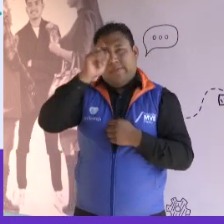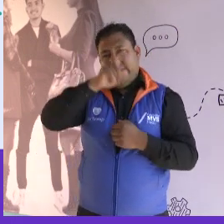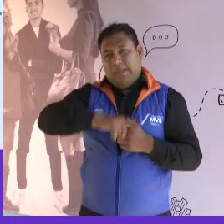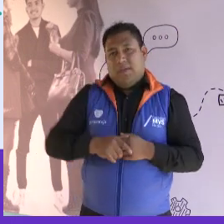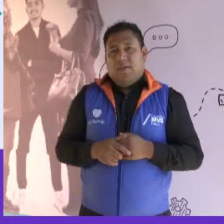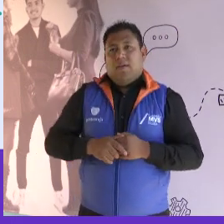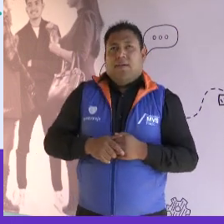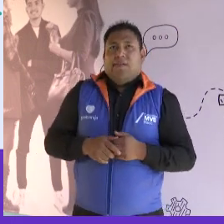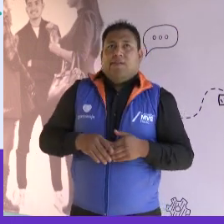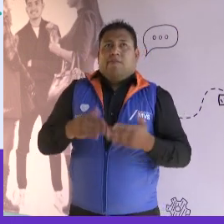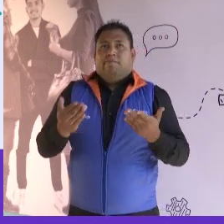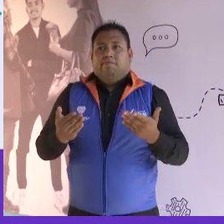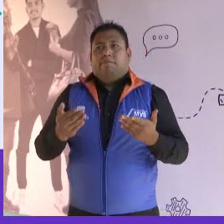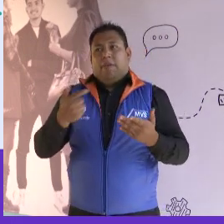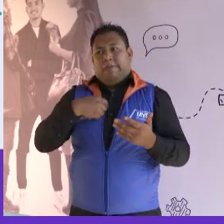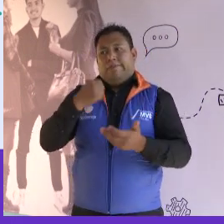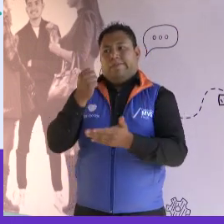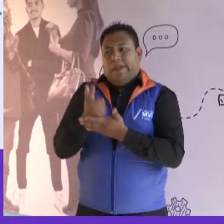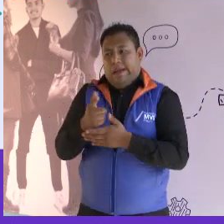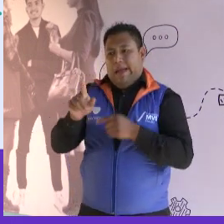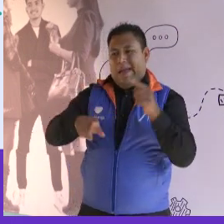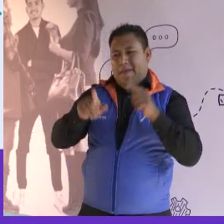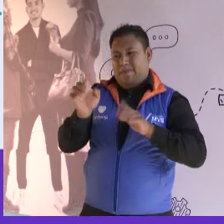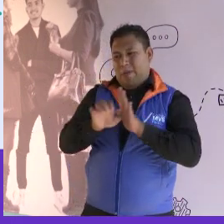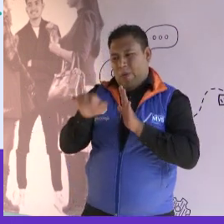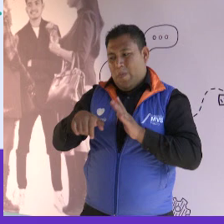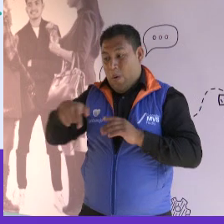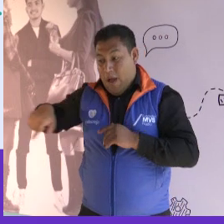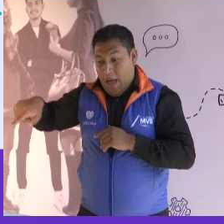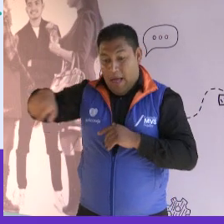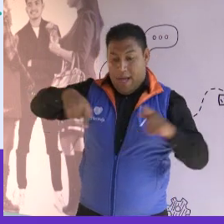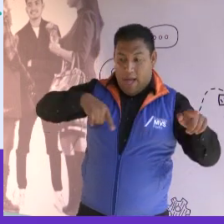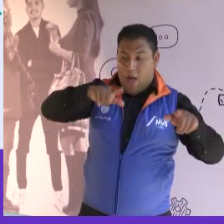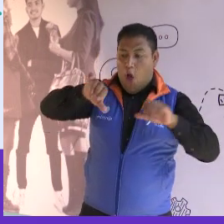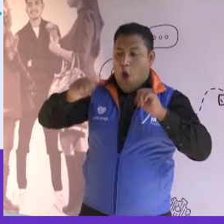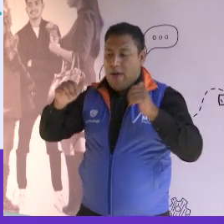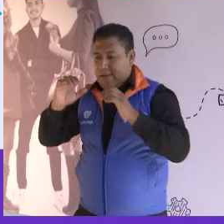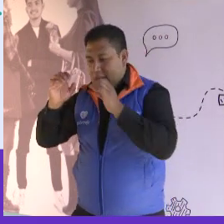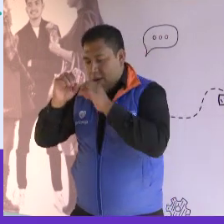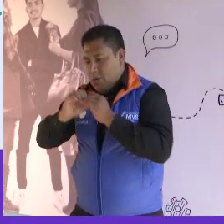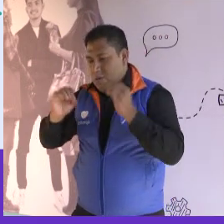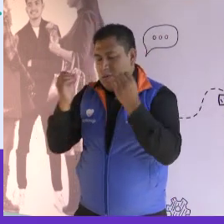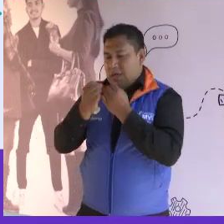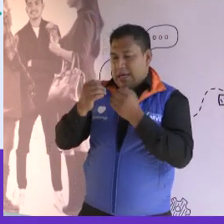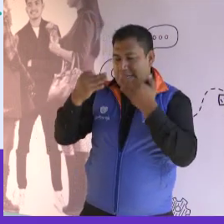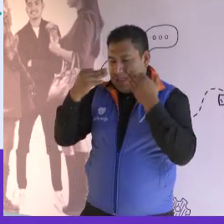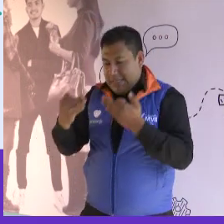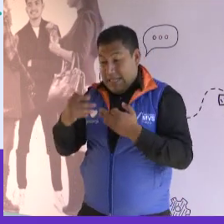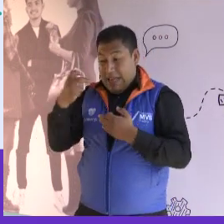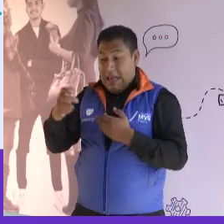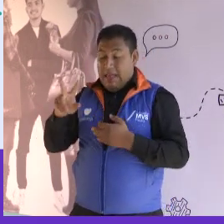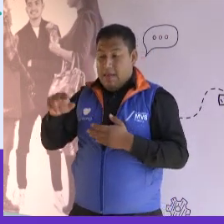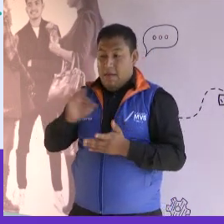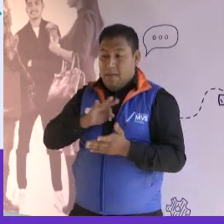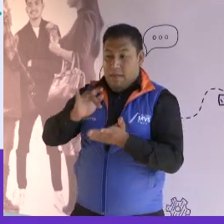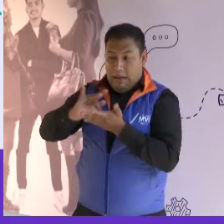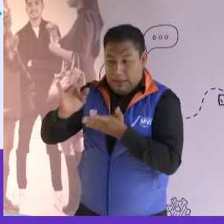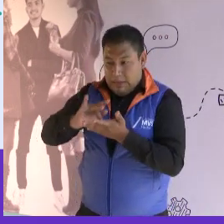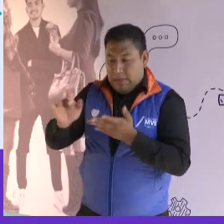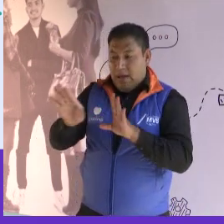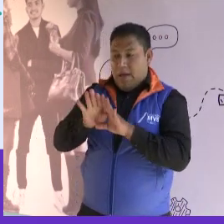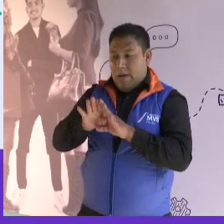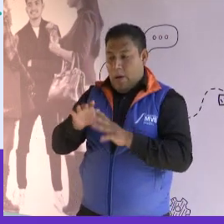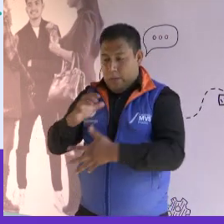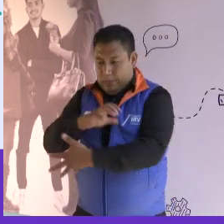como creo que se debiera. Y en el contexto en el que estamos, pues hemos visto ataques a organizaciones sociales